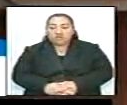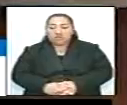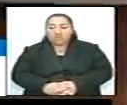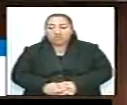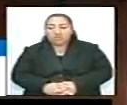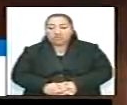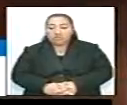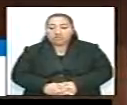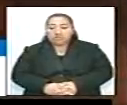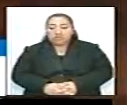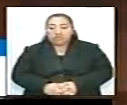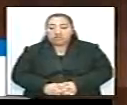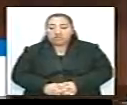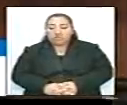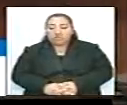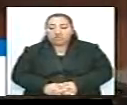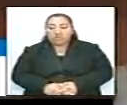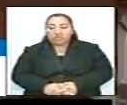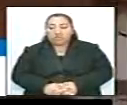Bien,